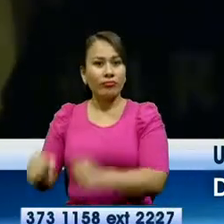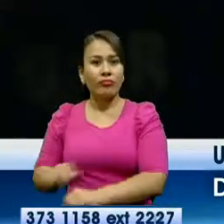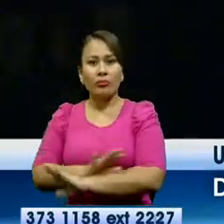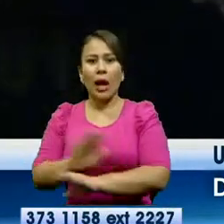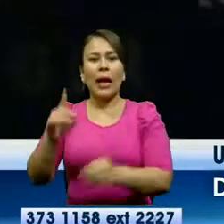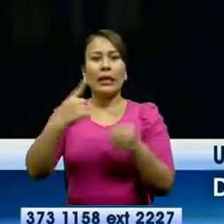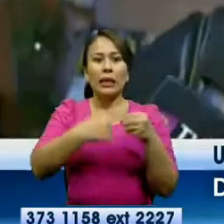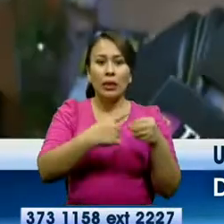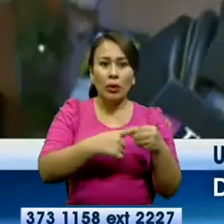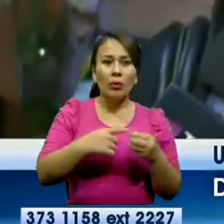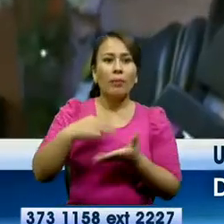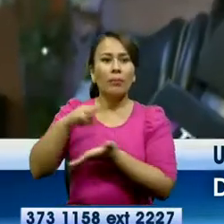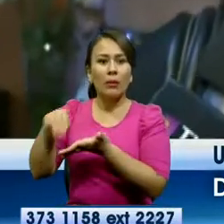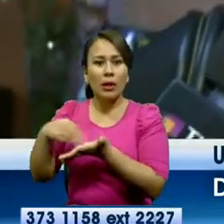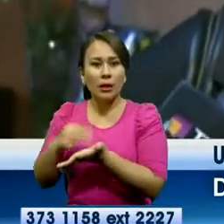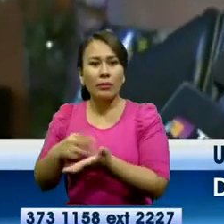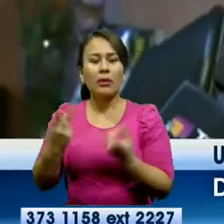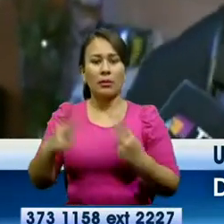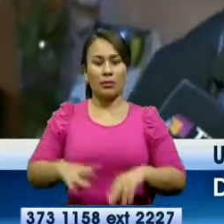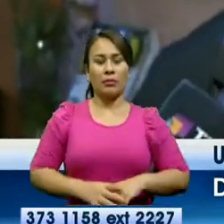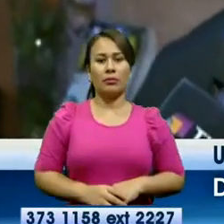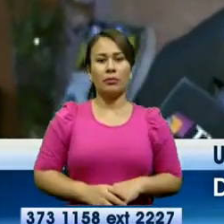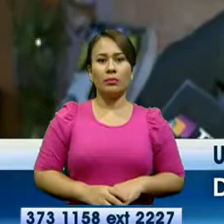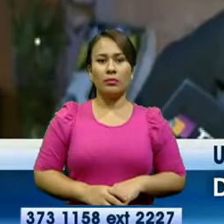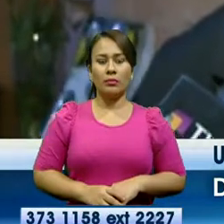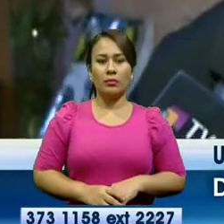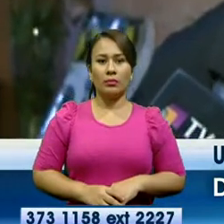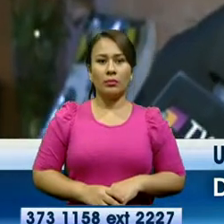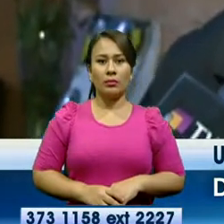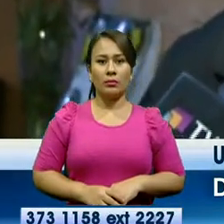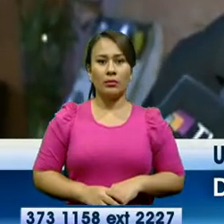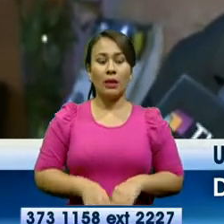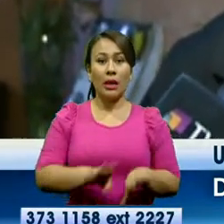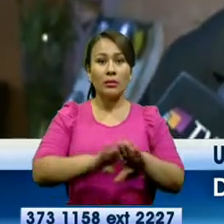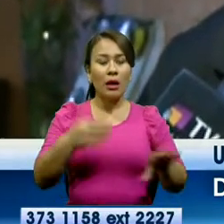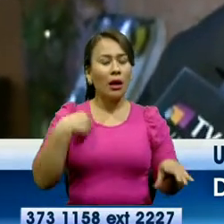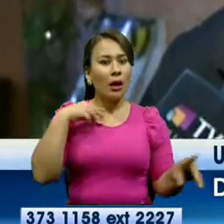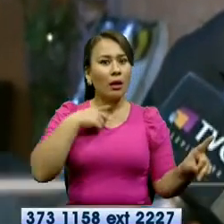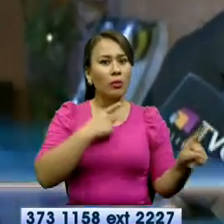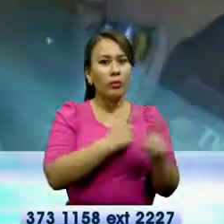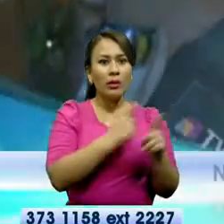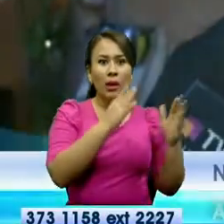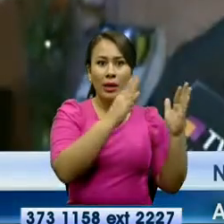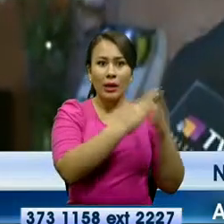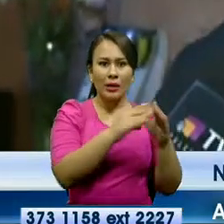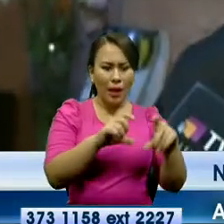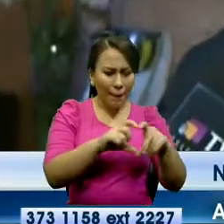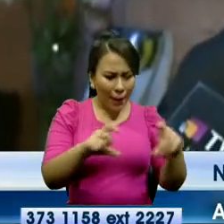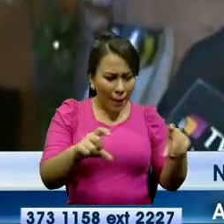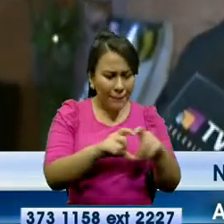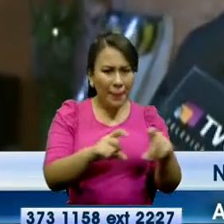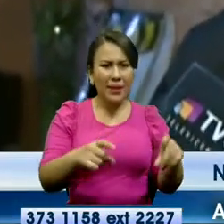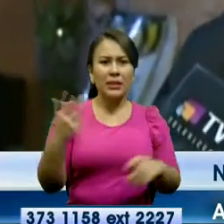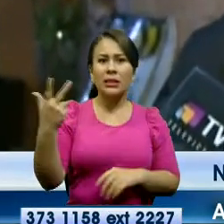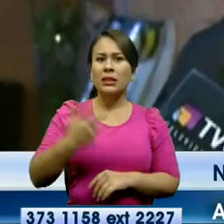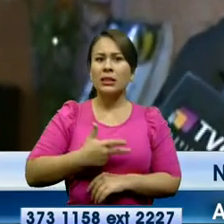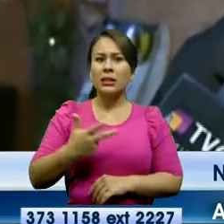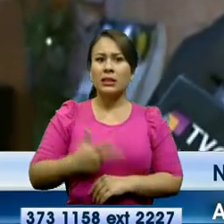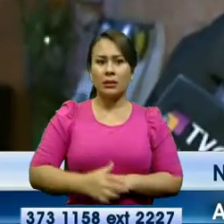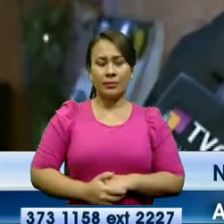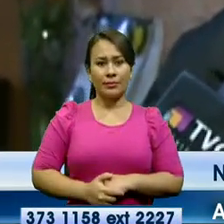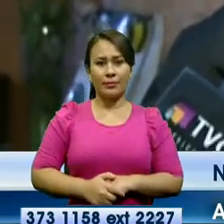capital como en Manabí. Encontramos en las casas de allanadas tanto papeletas como cheques